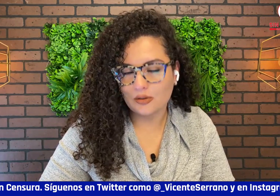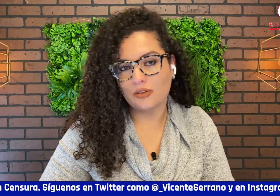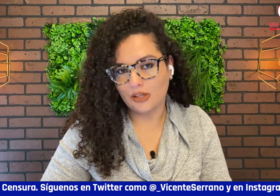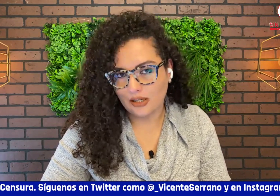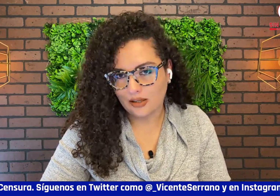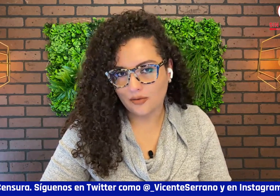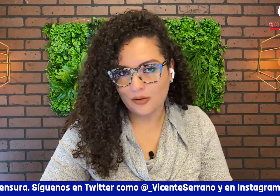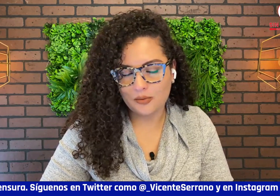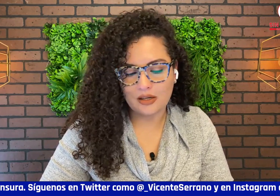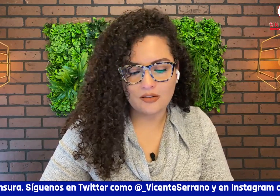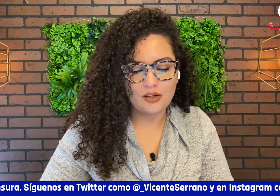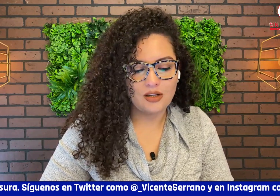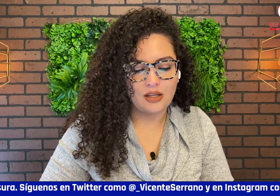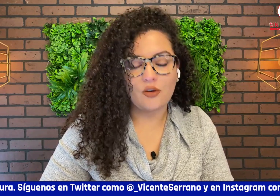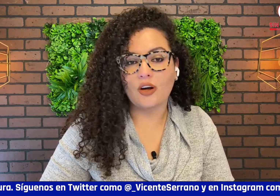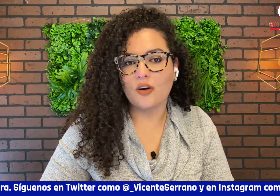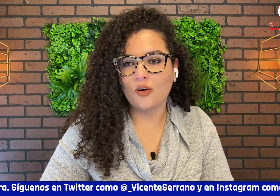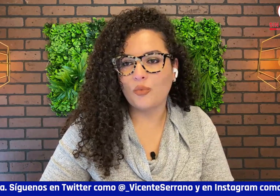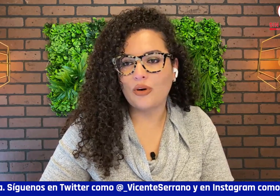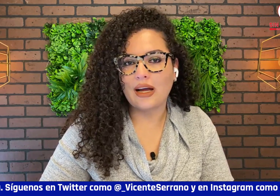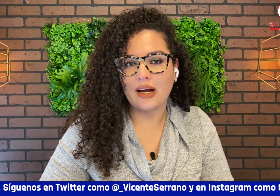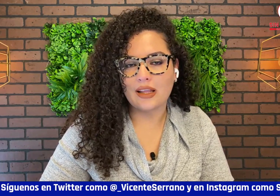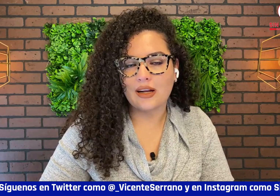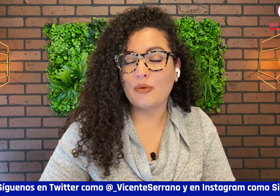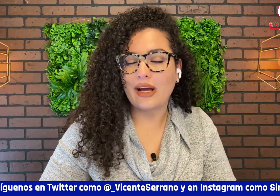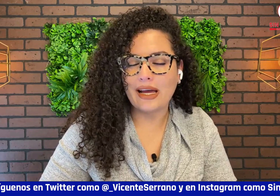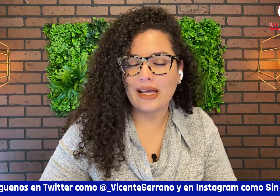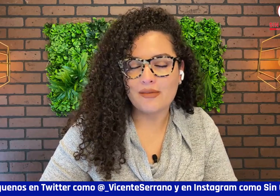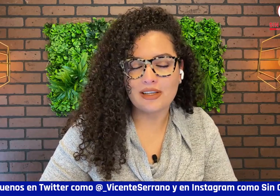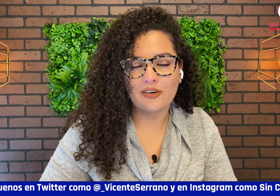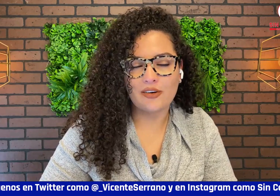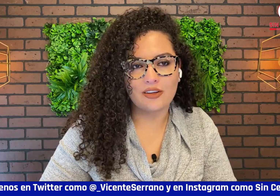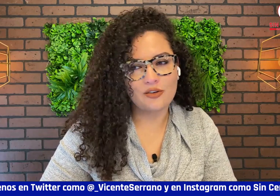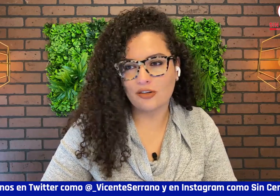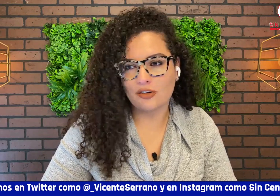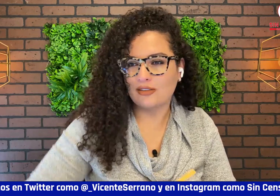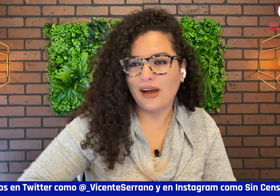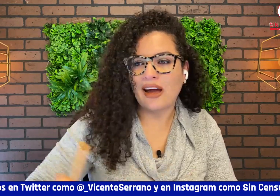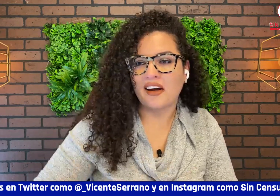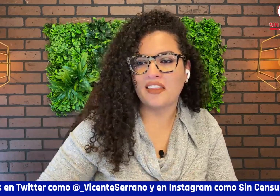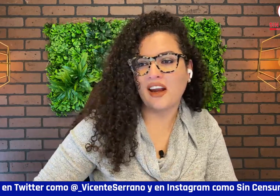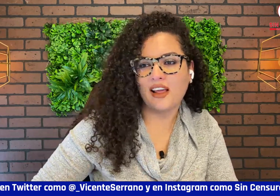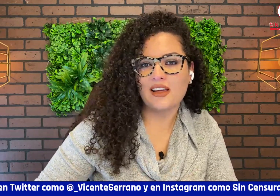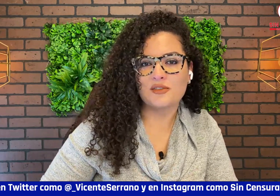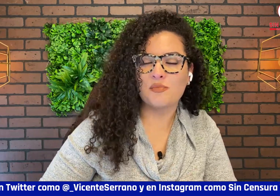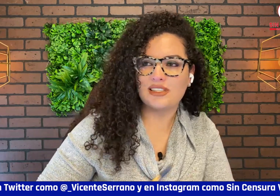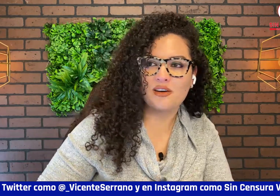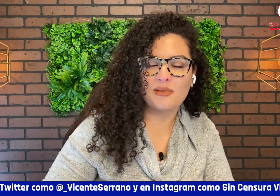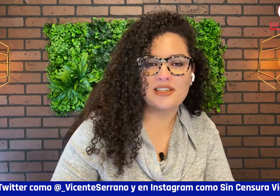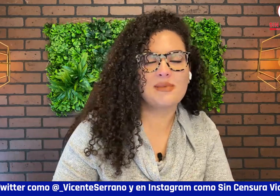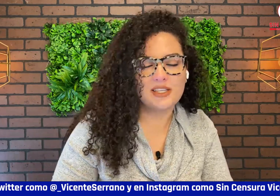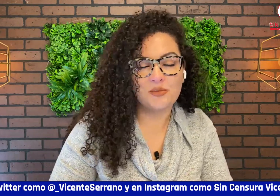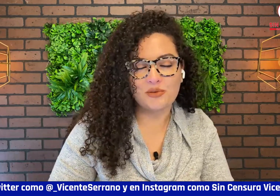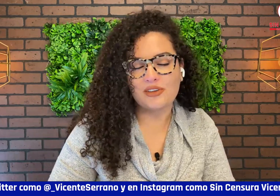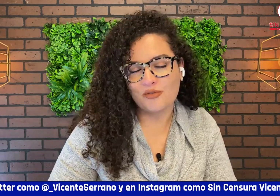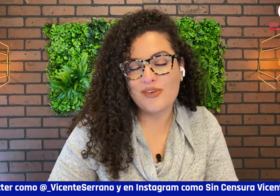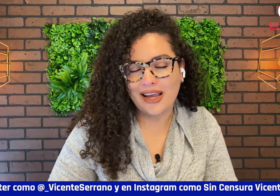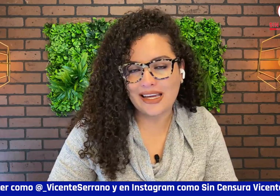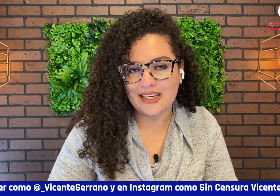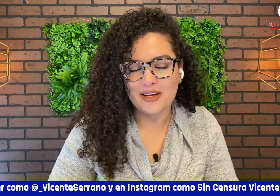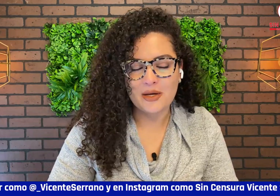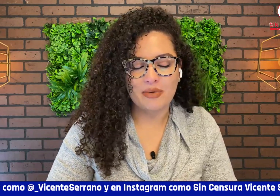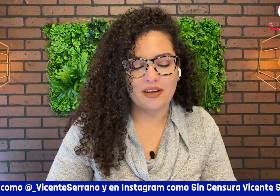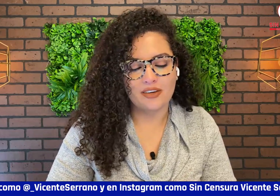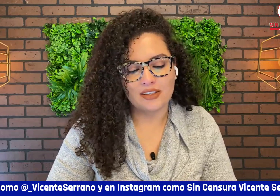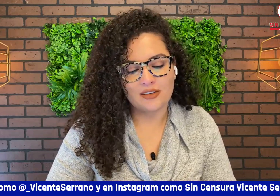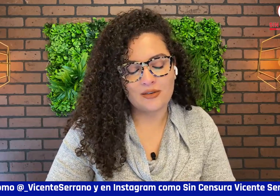Obrador cuando era jefe de gobierno. Y corrijo, no por una carretera, por una calle, ya me están corrigiendo, yo quiero que sea una carretera, Ingesu, para hacerlo más dramático, pero bueno, fue una